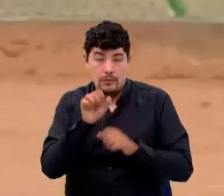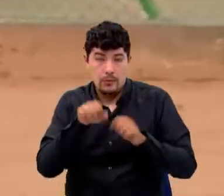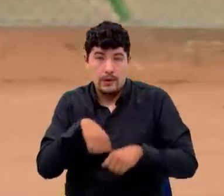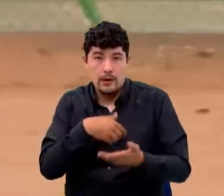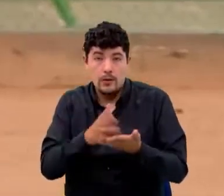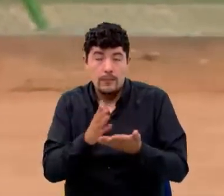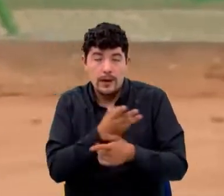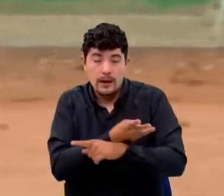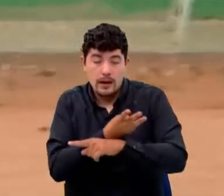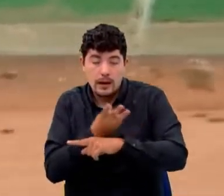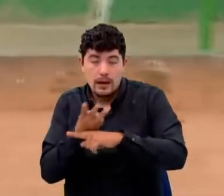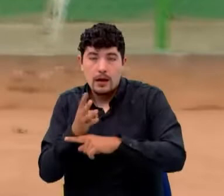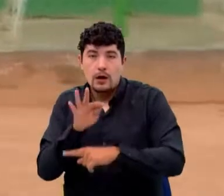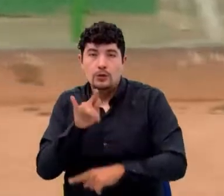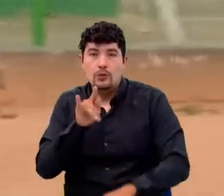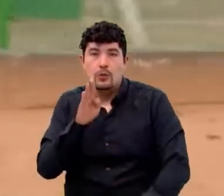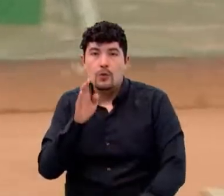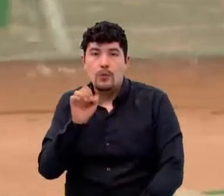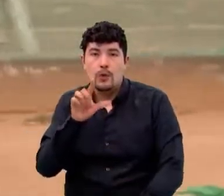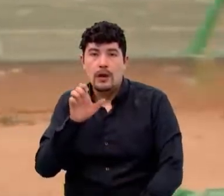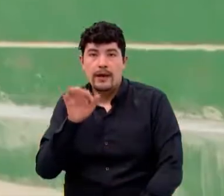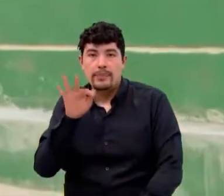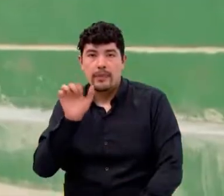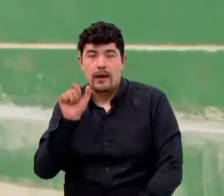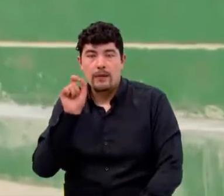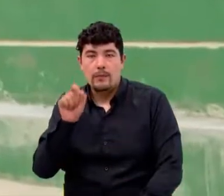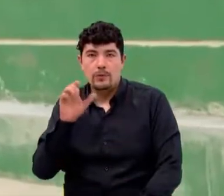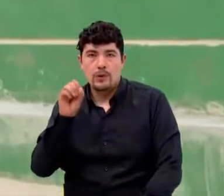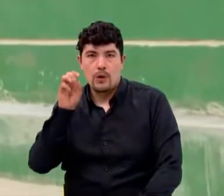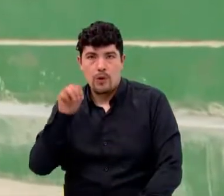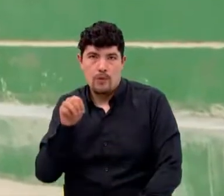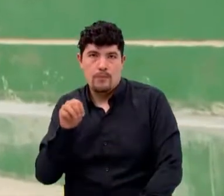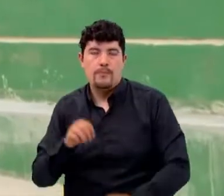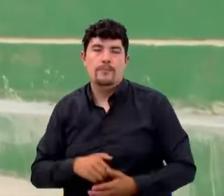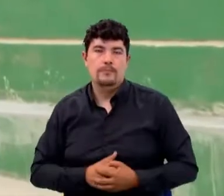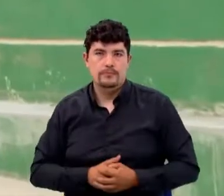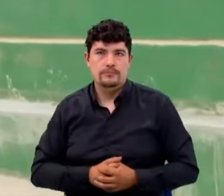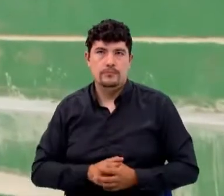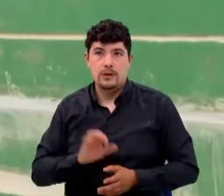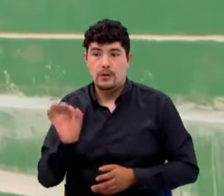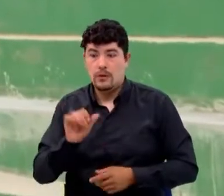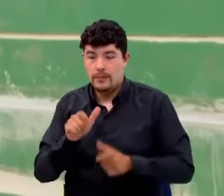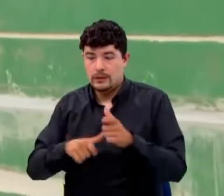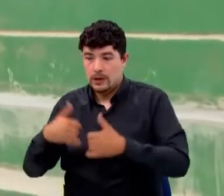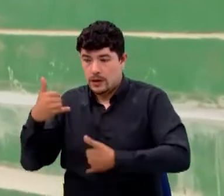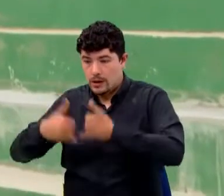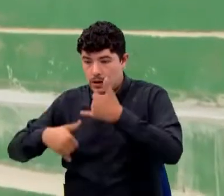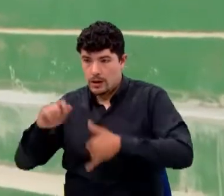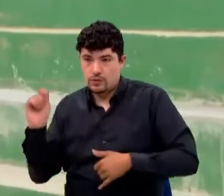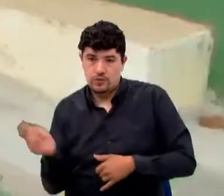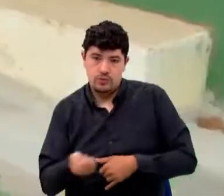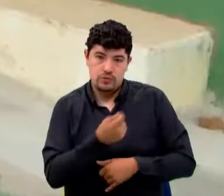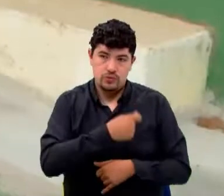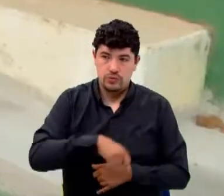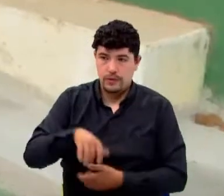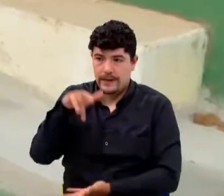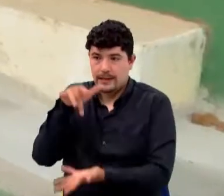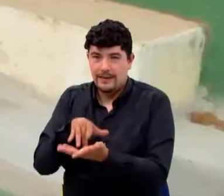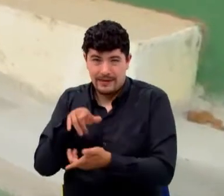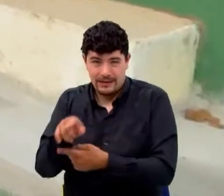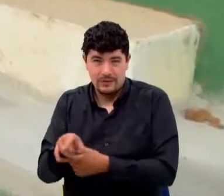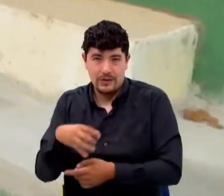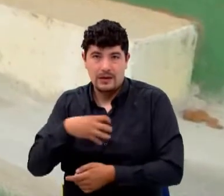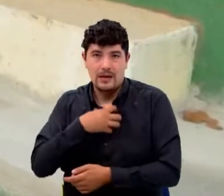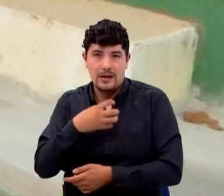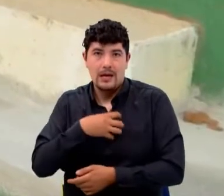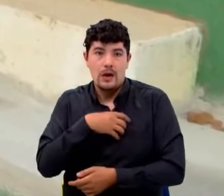en los puntos autorizados de tu boleta en la ciudad de Bucaramanga. Y los jugadores que preparan su participación en Copa Davis luego de la buena actuación